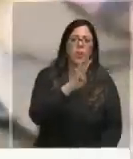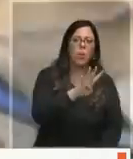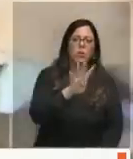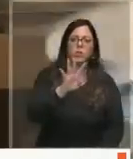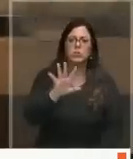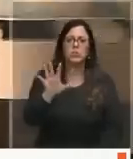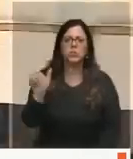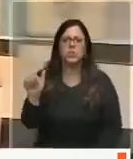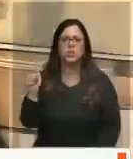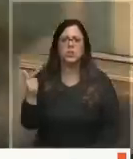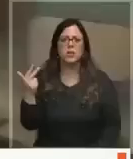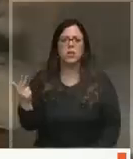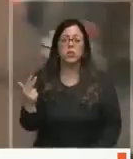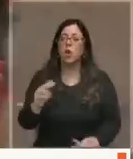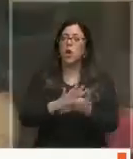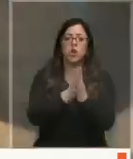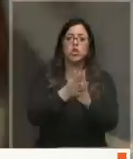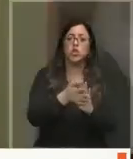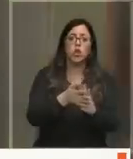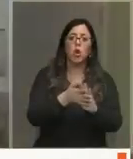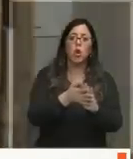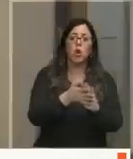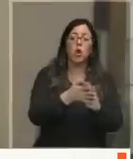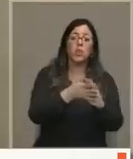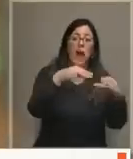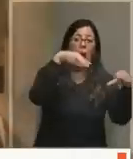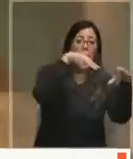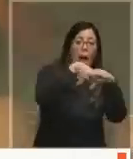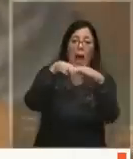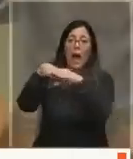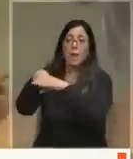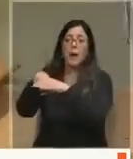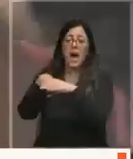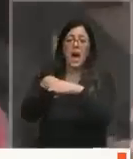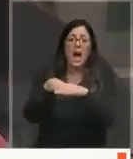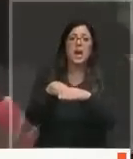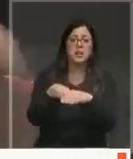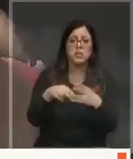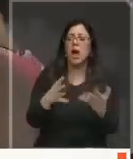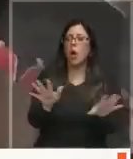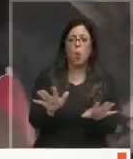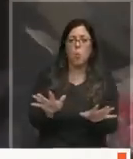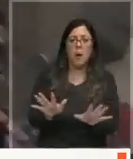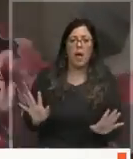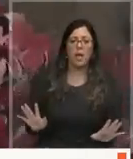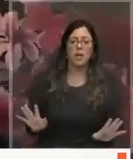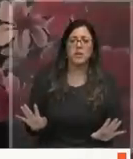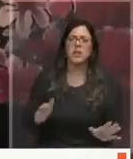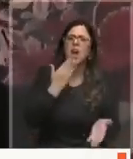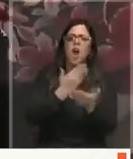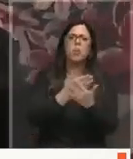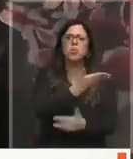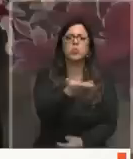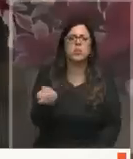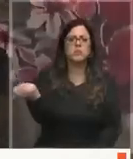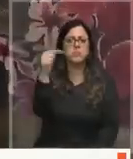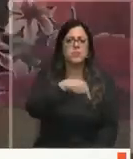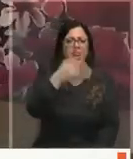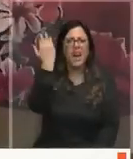4, 5, 6, 7, 8. Todas las camas se ocupan. ¿Y 6 personas? Todas las camas que están, todas se ocupan. ¿Cuándo llegaron acá? ¿Qué era antes